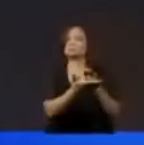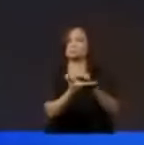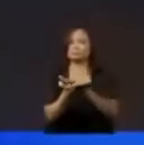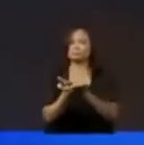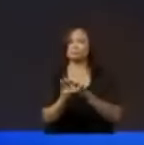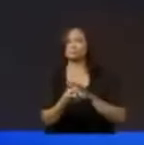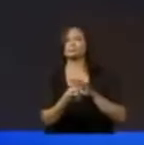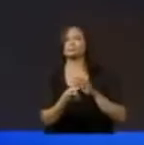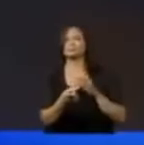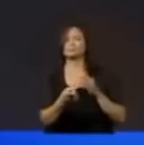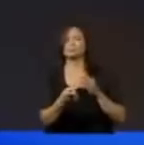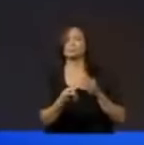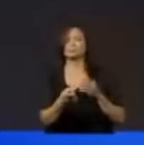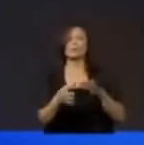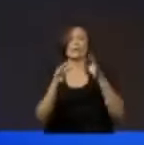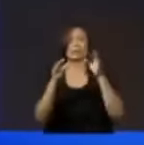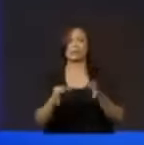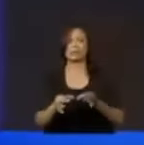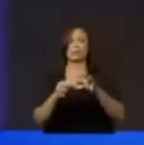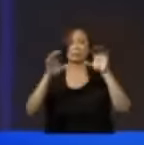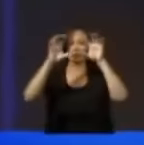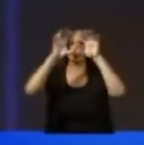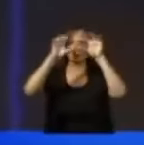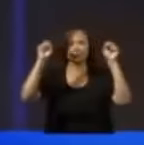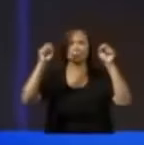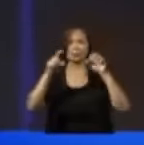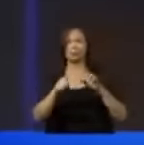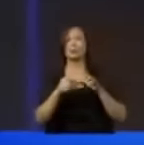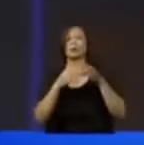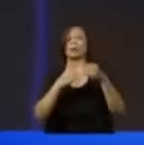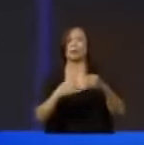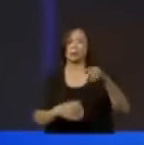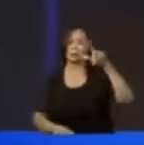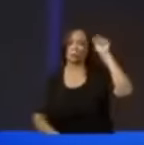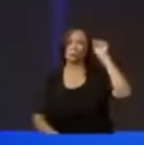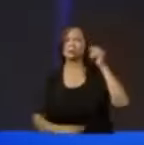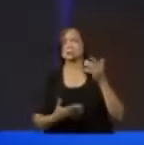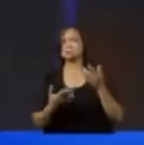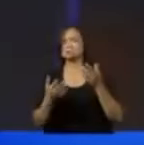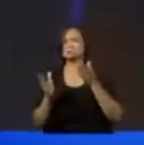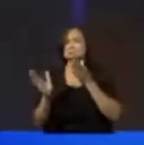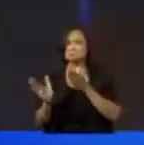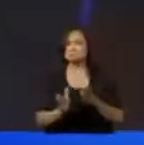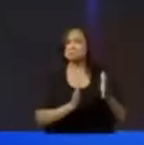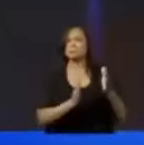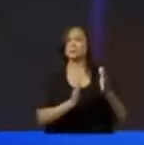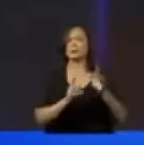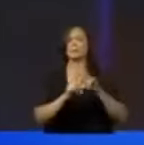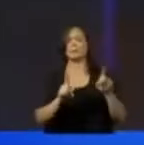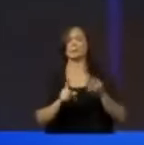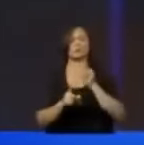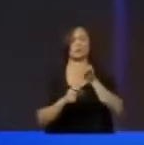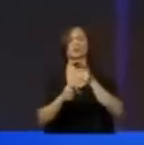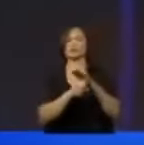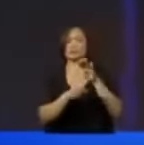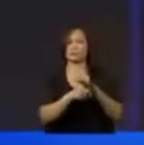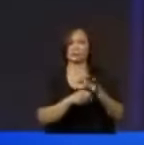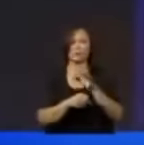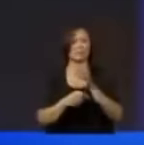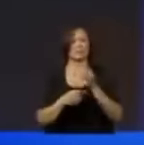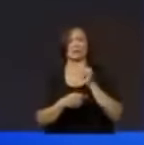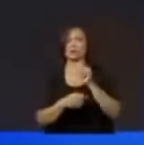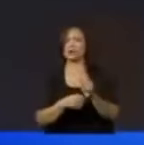Felicitamos las medidas que el presidente y candidato Abinader están tomando, pero eso no basta ni ha